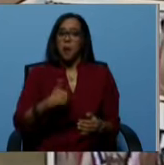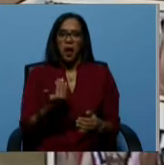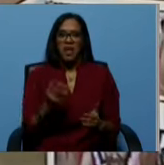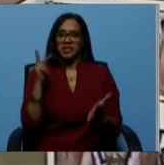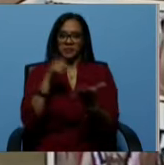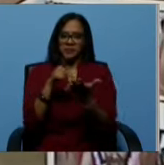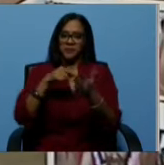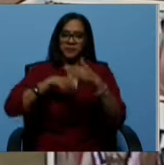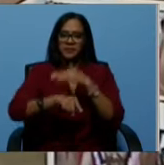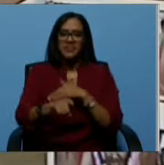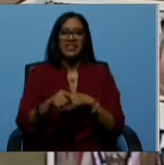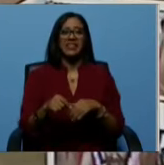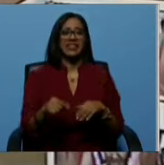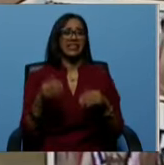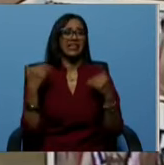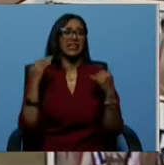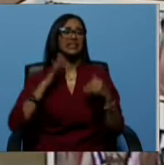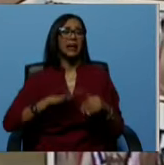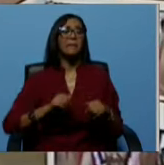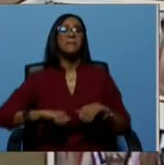y están más anillados que bueno.